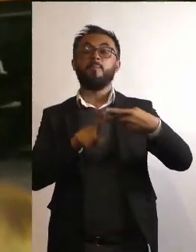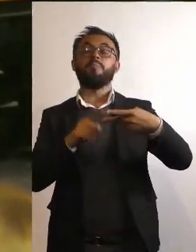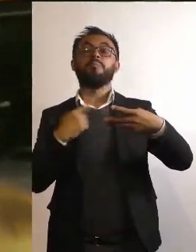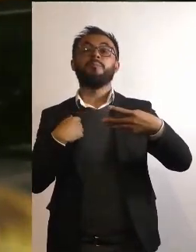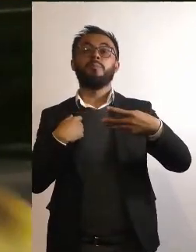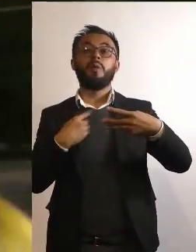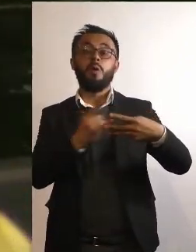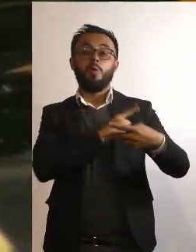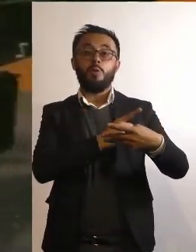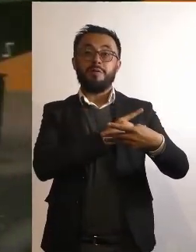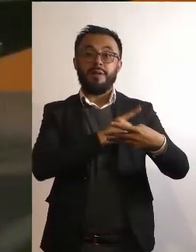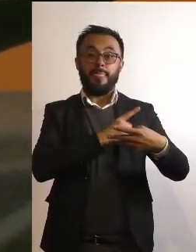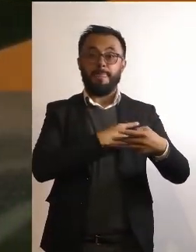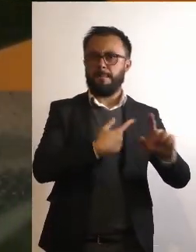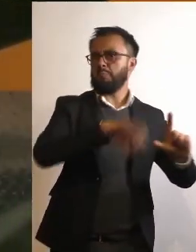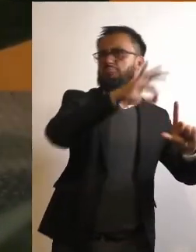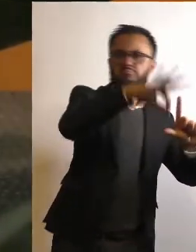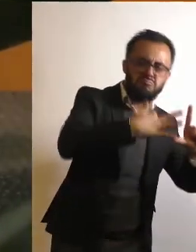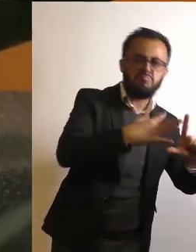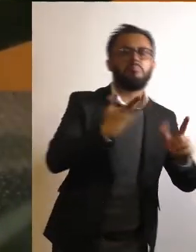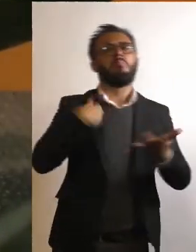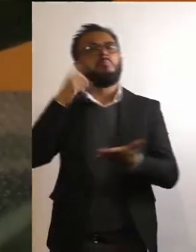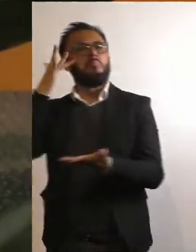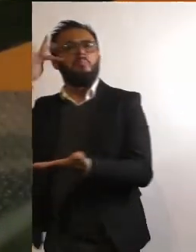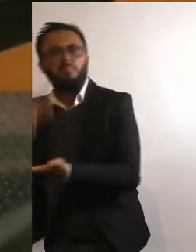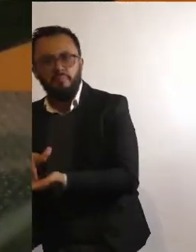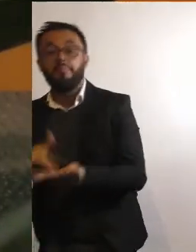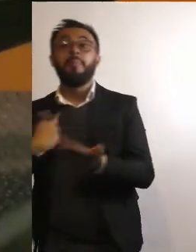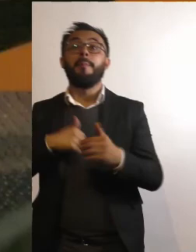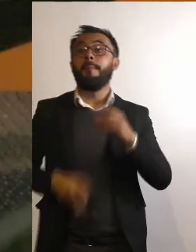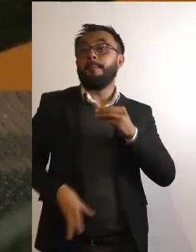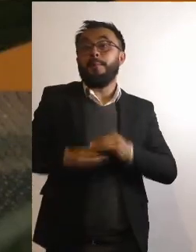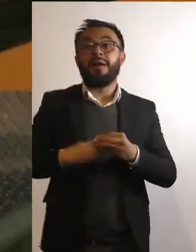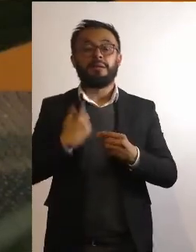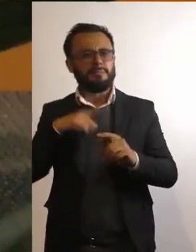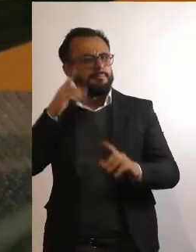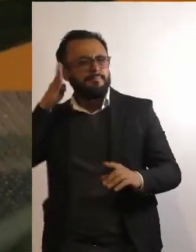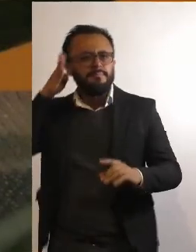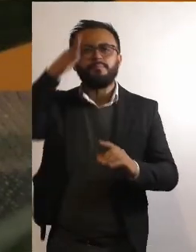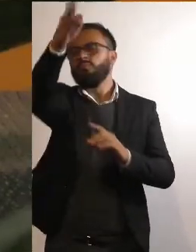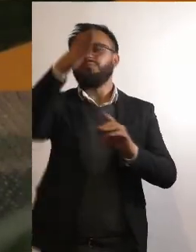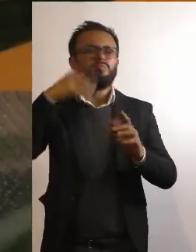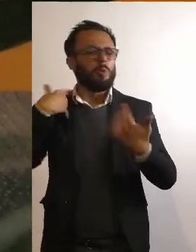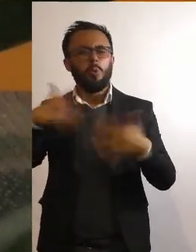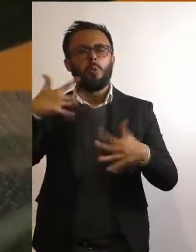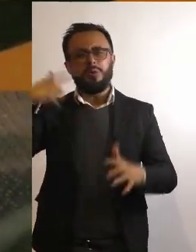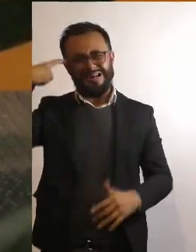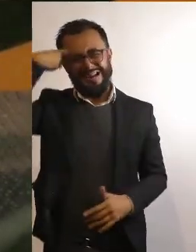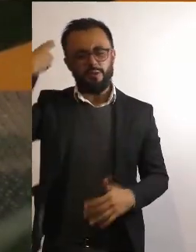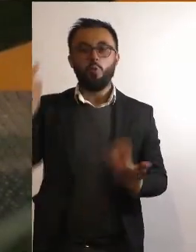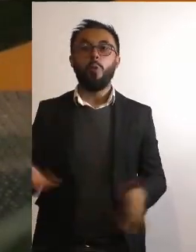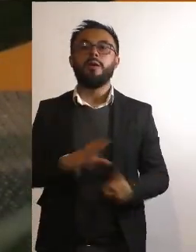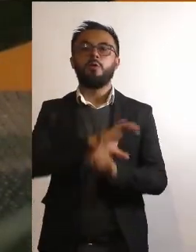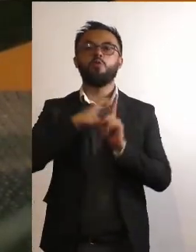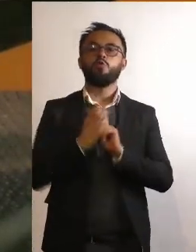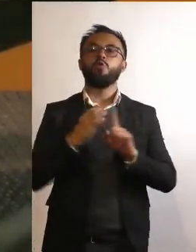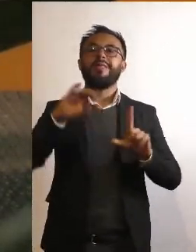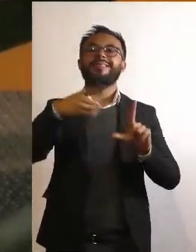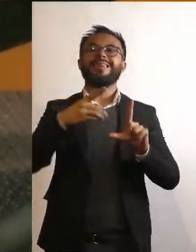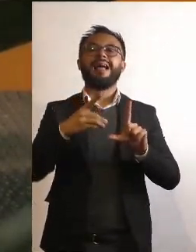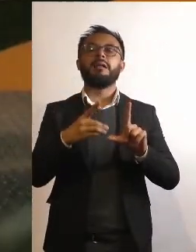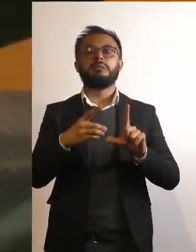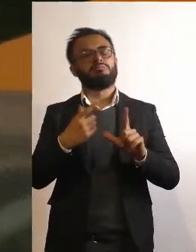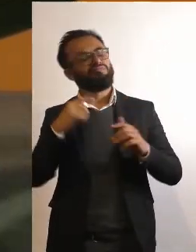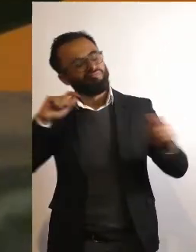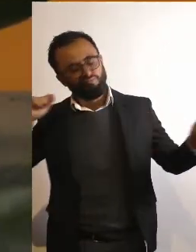tiempo el gran reto que tenemos para el futuro, que es la transformación de nuestra cultura digital. O sea, creo que hoy en día nos damos cuenta que